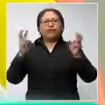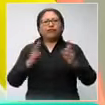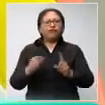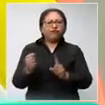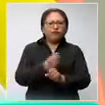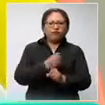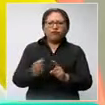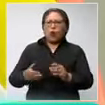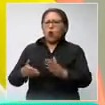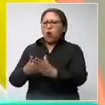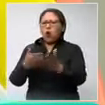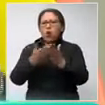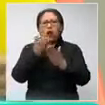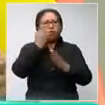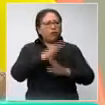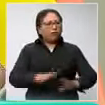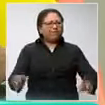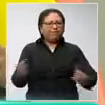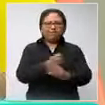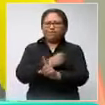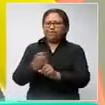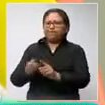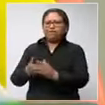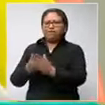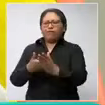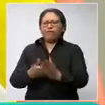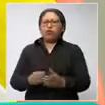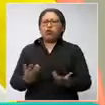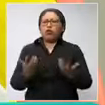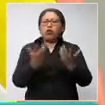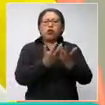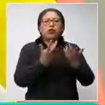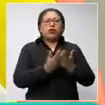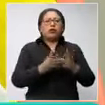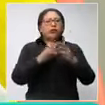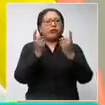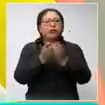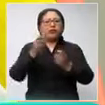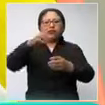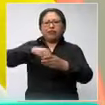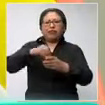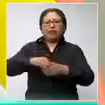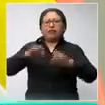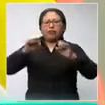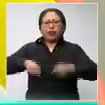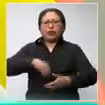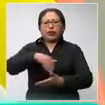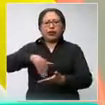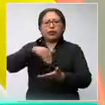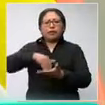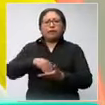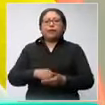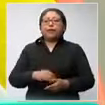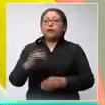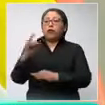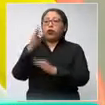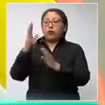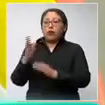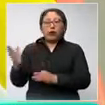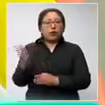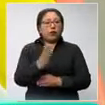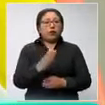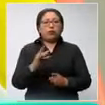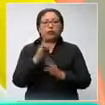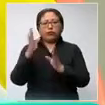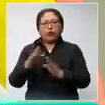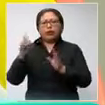contra los niños, todo lo que significa que coordinemos entre municipio, departamento y nivel central para que todos los bolivianos de buena fe que quieren atender a